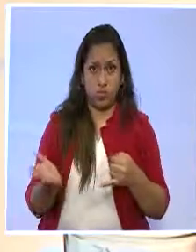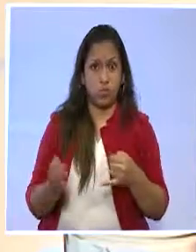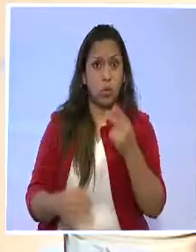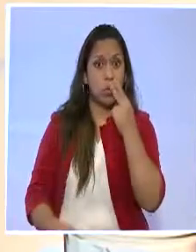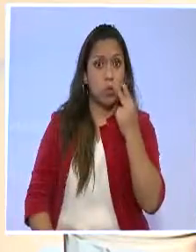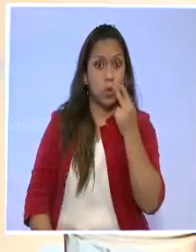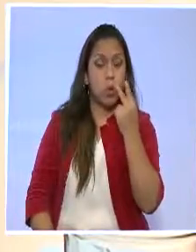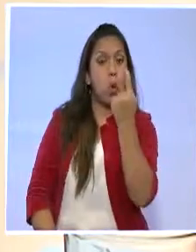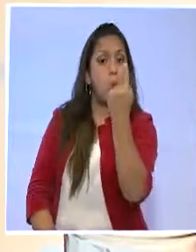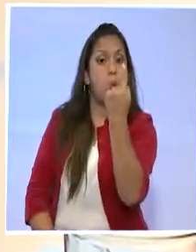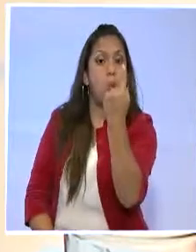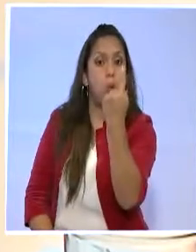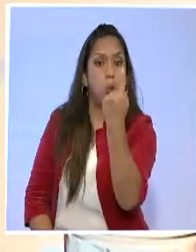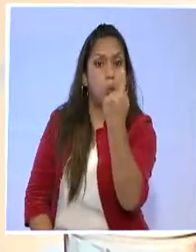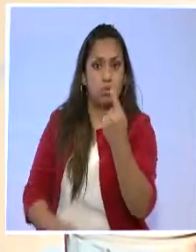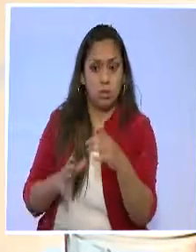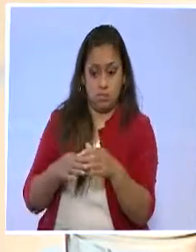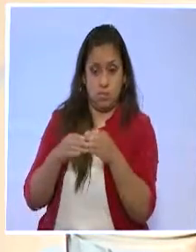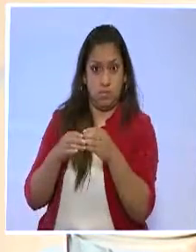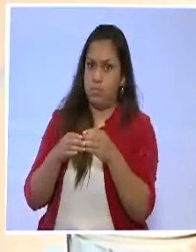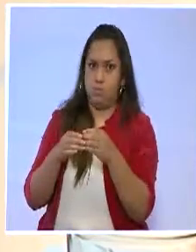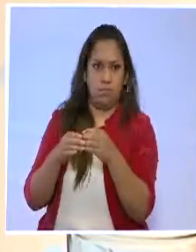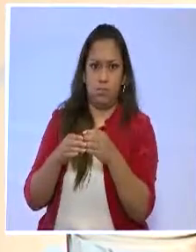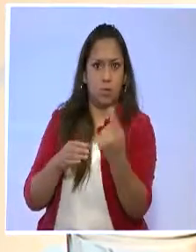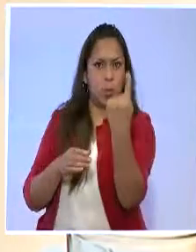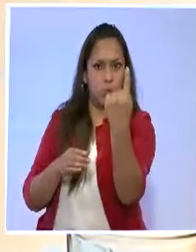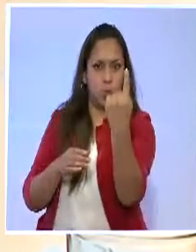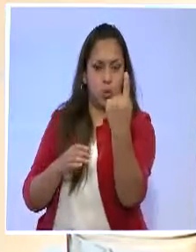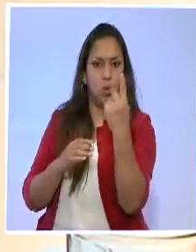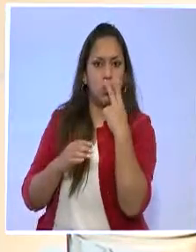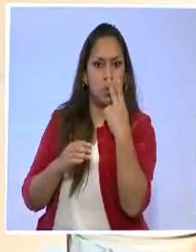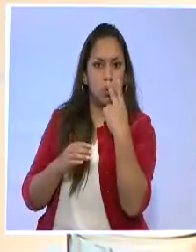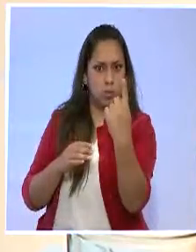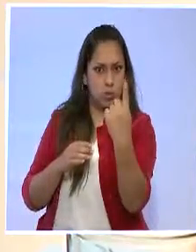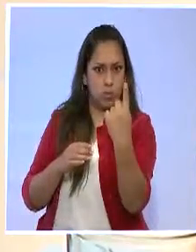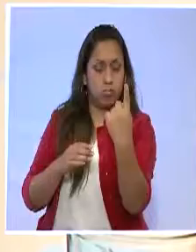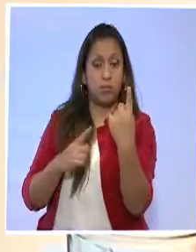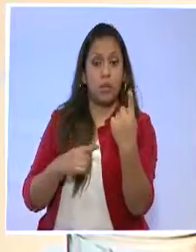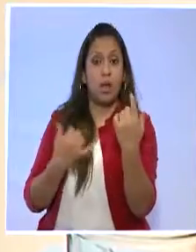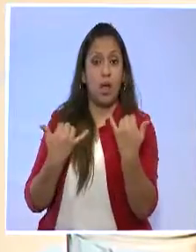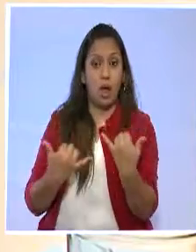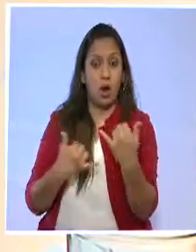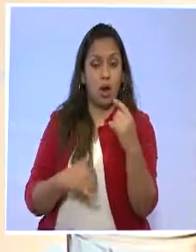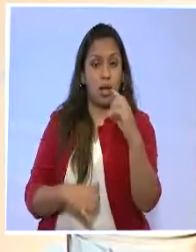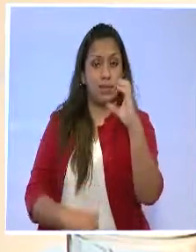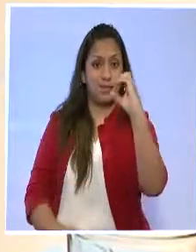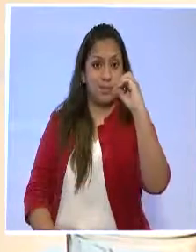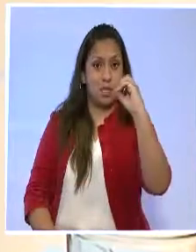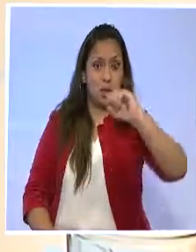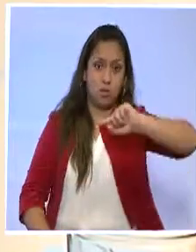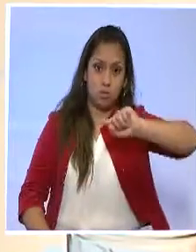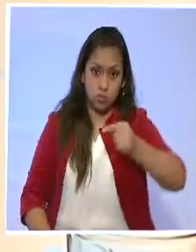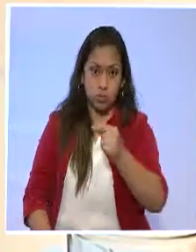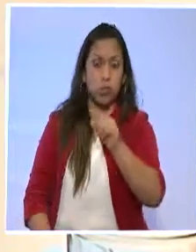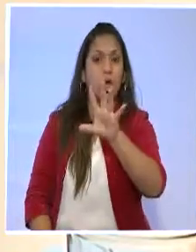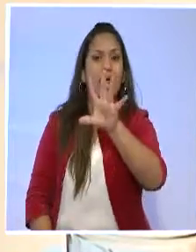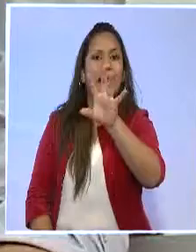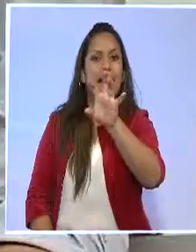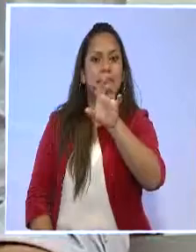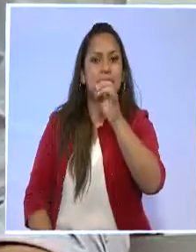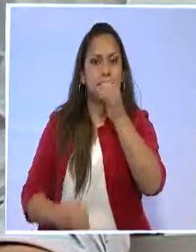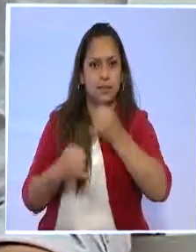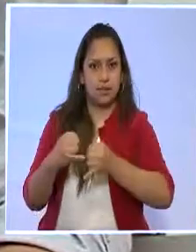no la caja del cigarrillo y el cigarrillo ahora pasa a costar 0.15 centavos en con un centavo